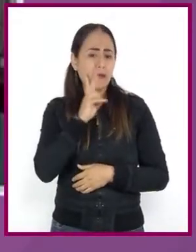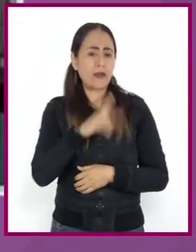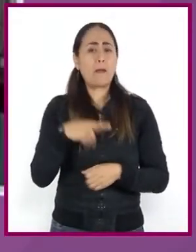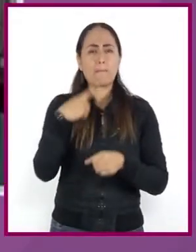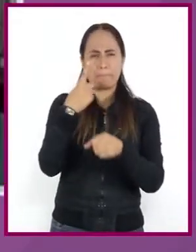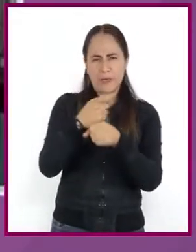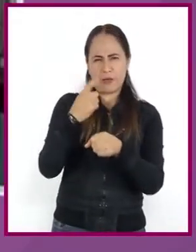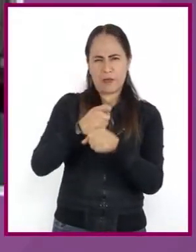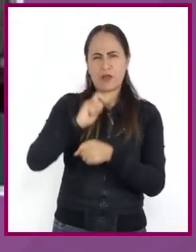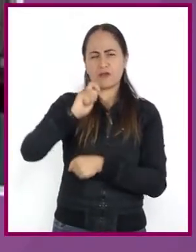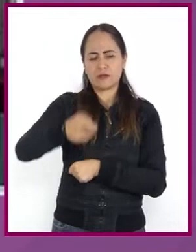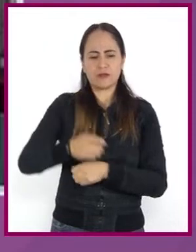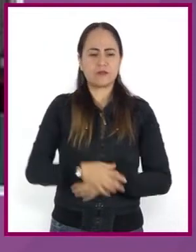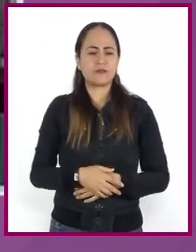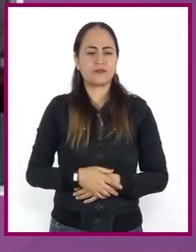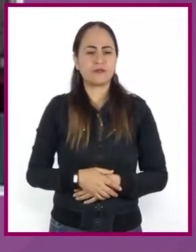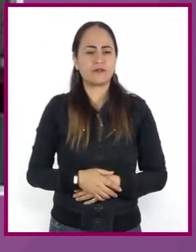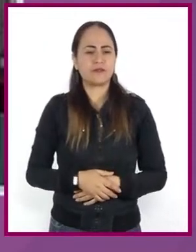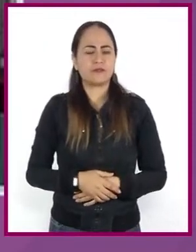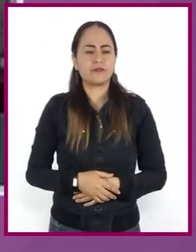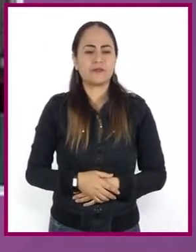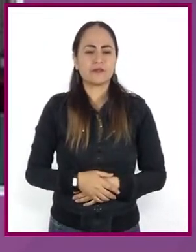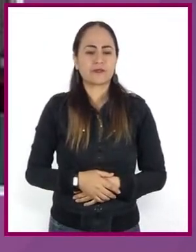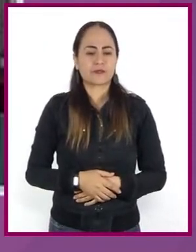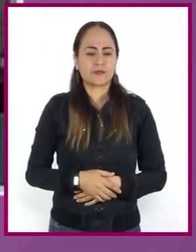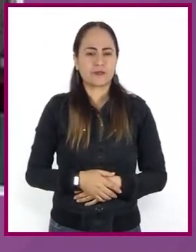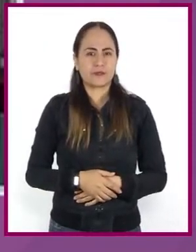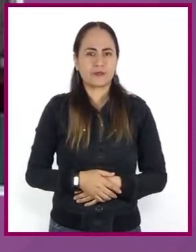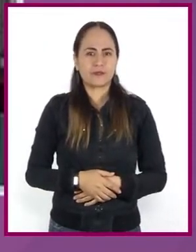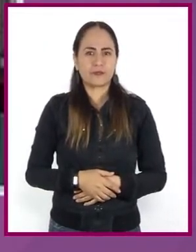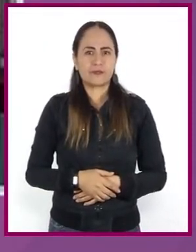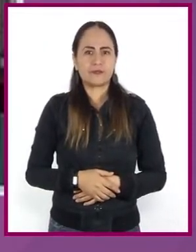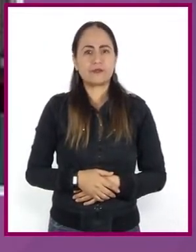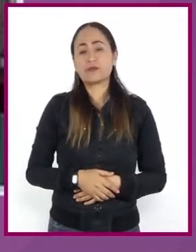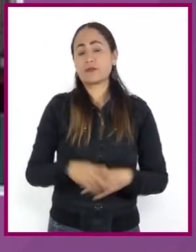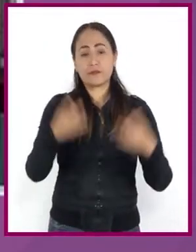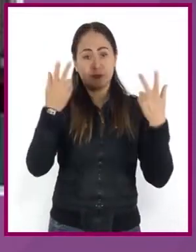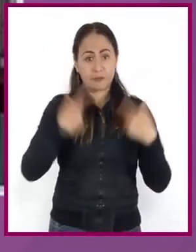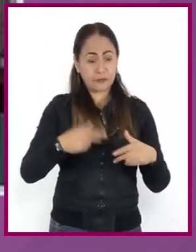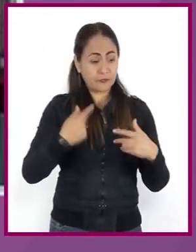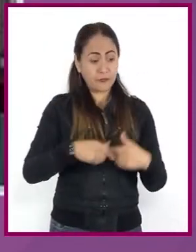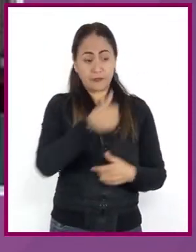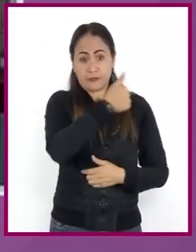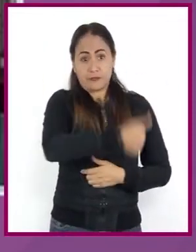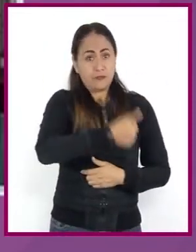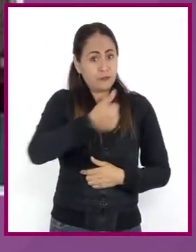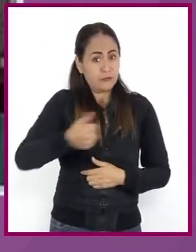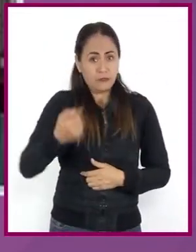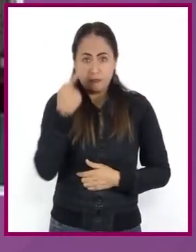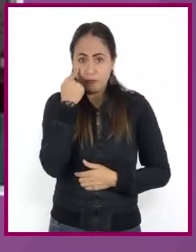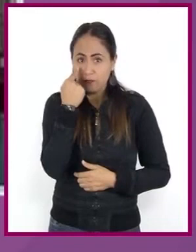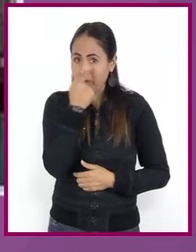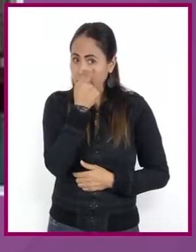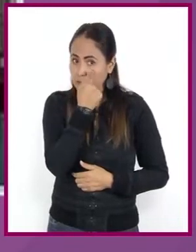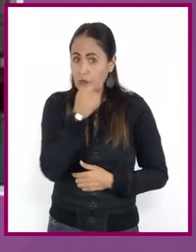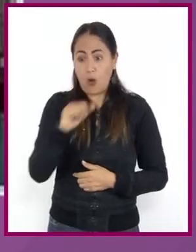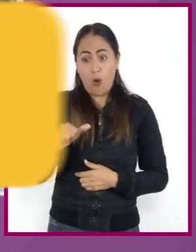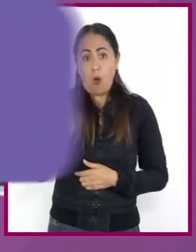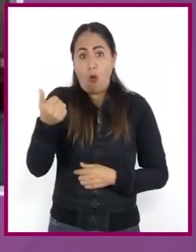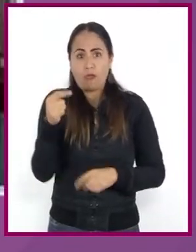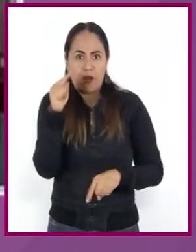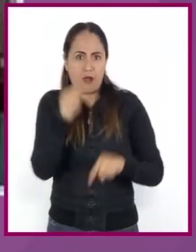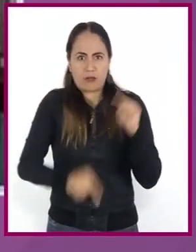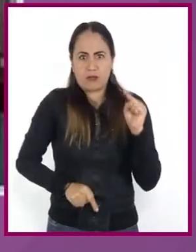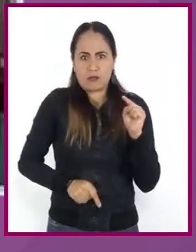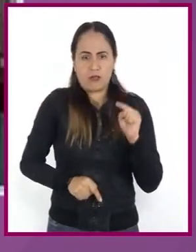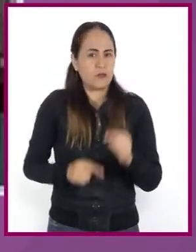definirlo como un acto jurídico personalísimo, solemne, revocable, en la que una persona